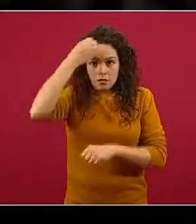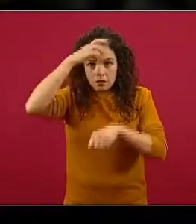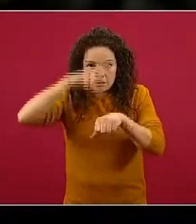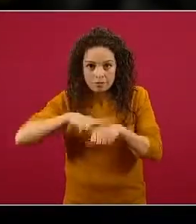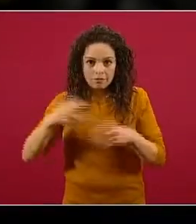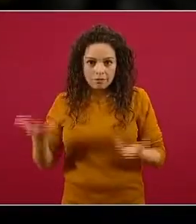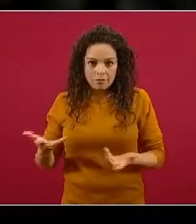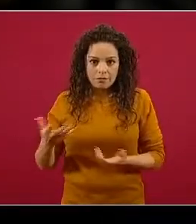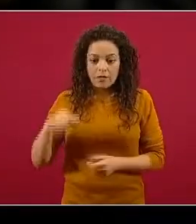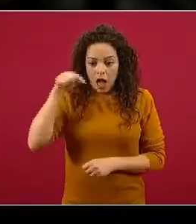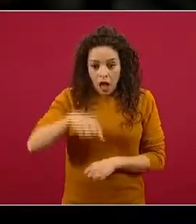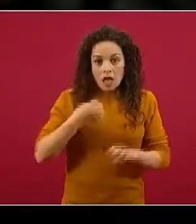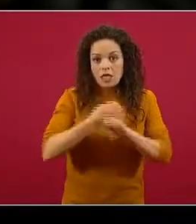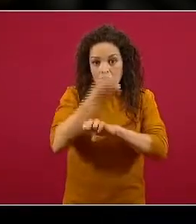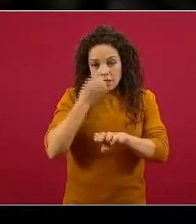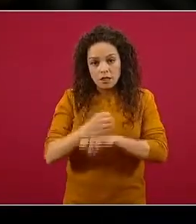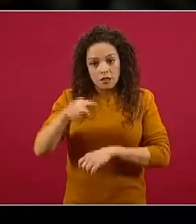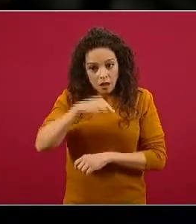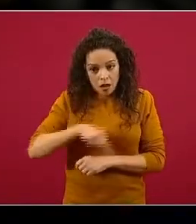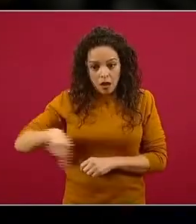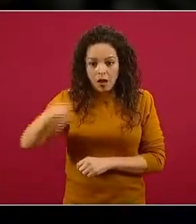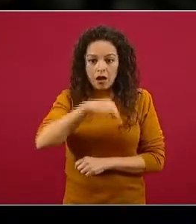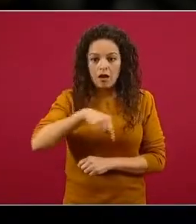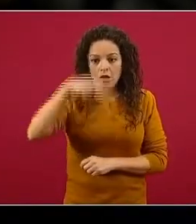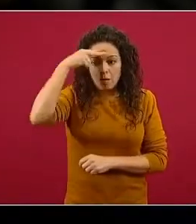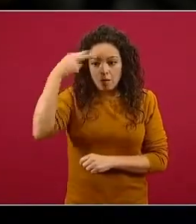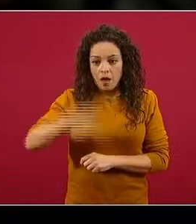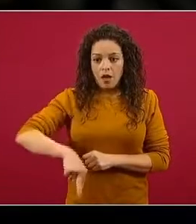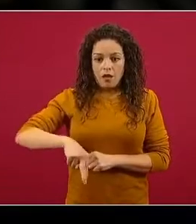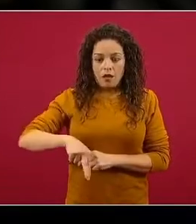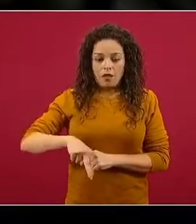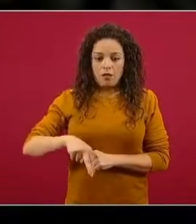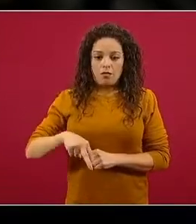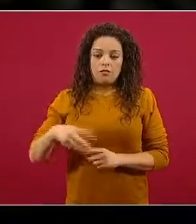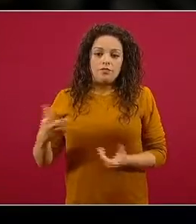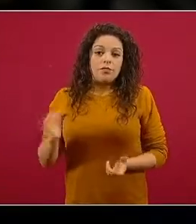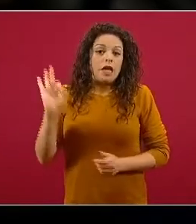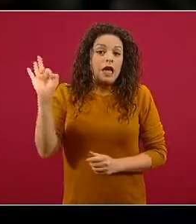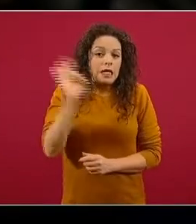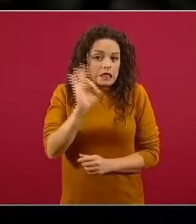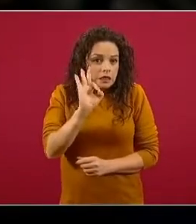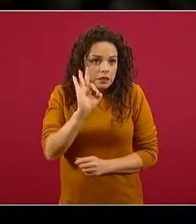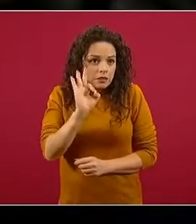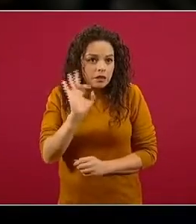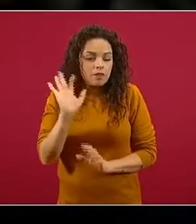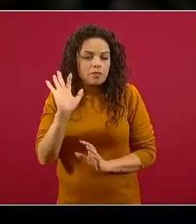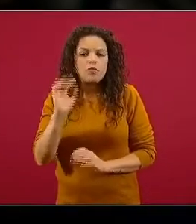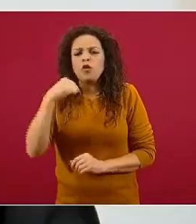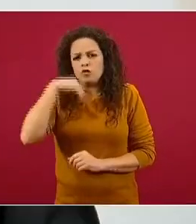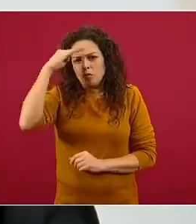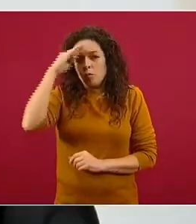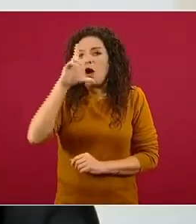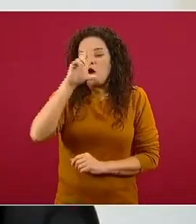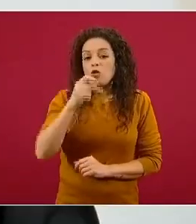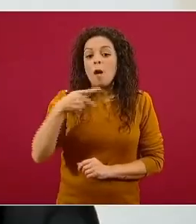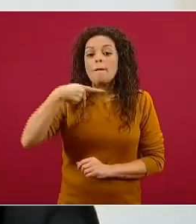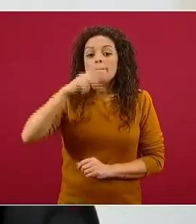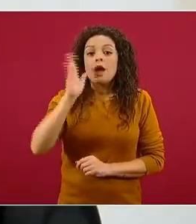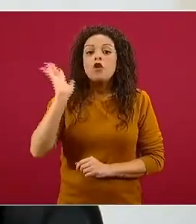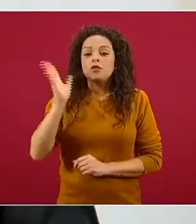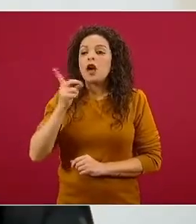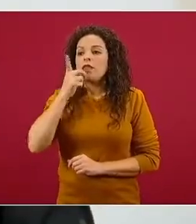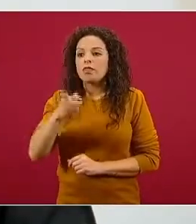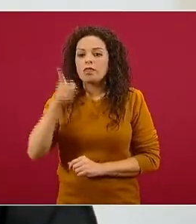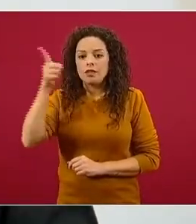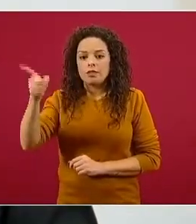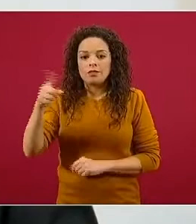el país? Y en el caso, esperemos que no, pero bueno, el mismo doctor Gatell lo ha dicho, si llegara a haber un